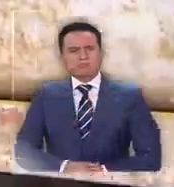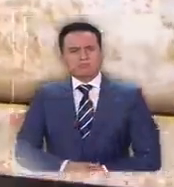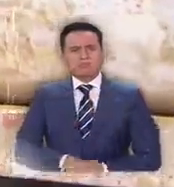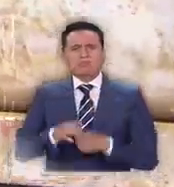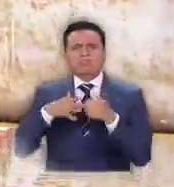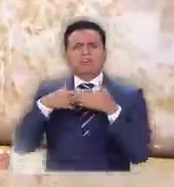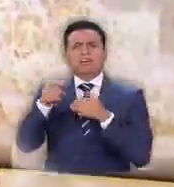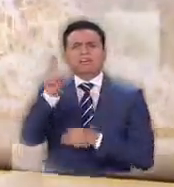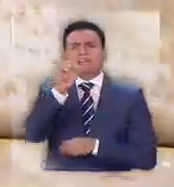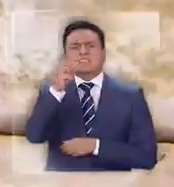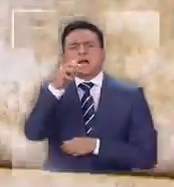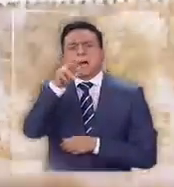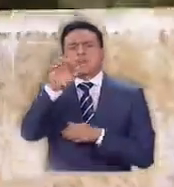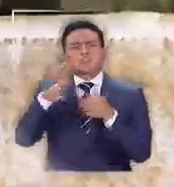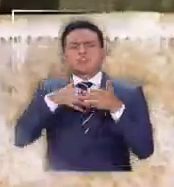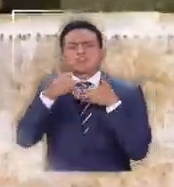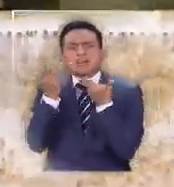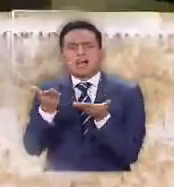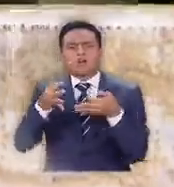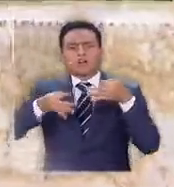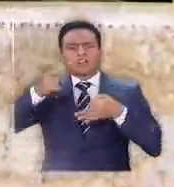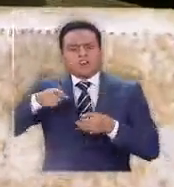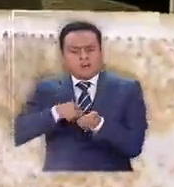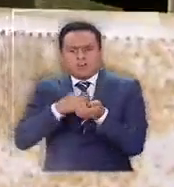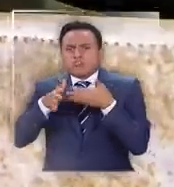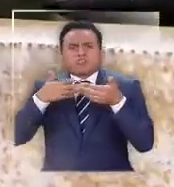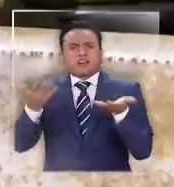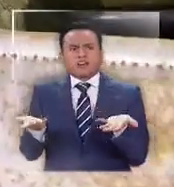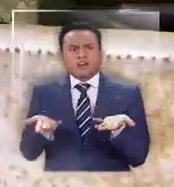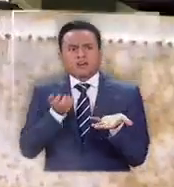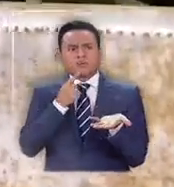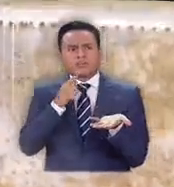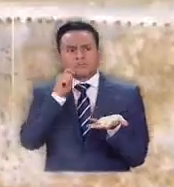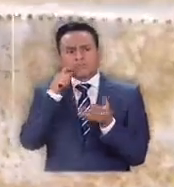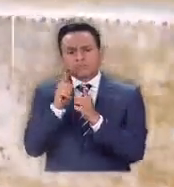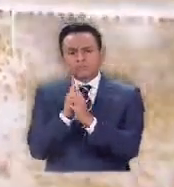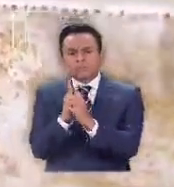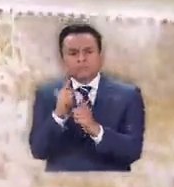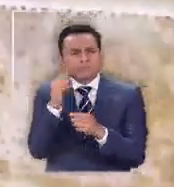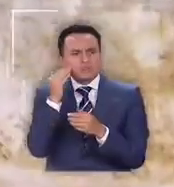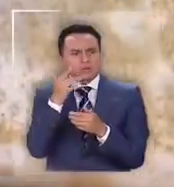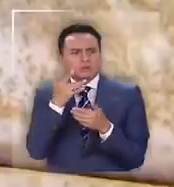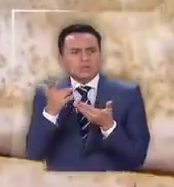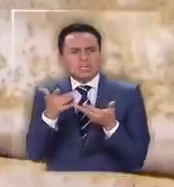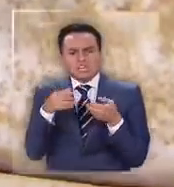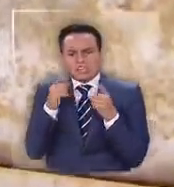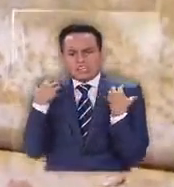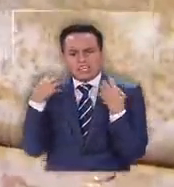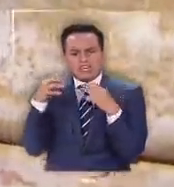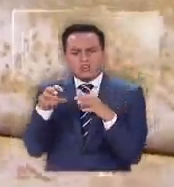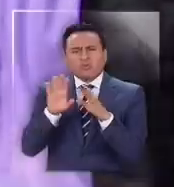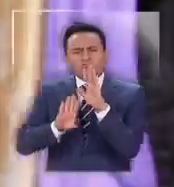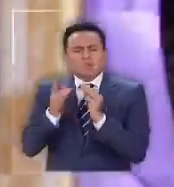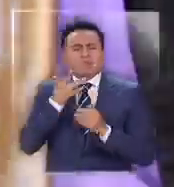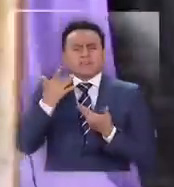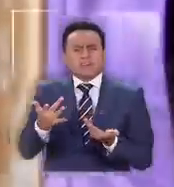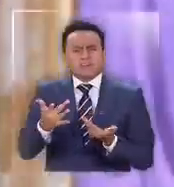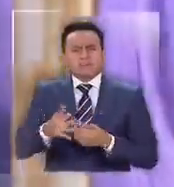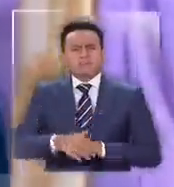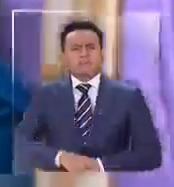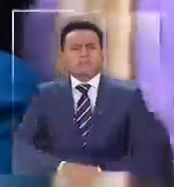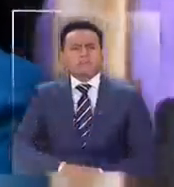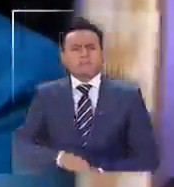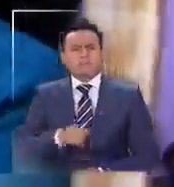¿Dónde está el cename? ¿Dónde está el juzgado de familia? ¿Cuál es el seguimiento que le hicieron a esa familia? ¿Por qué le dieron esos niños de custodia? ¿Por